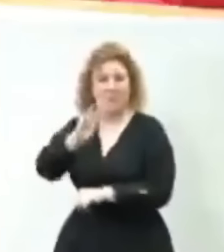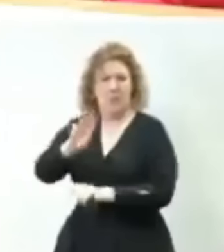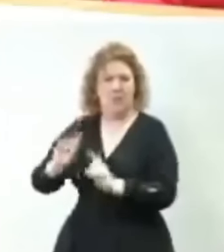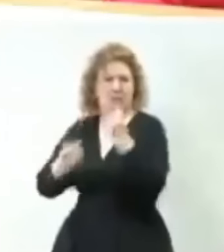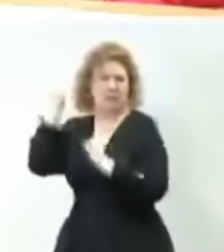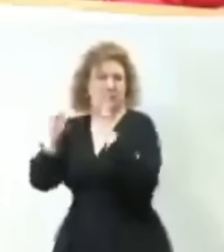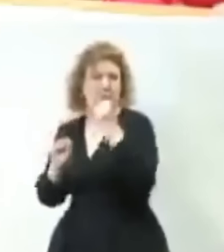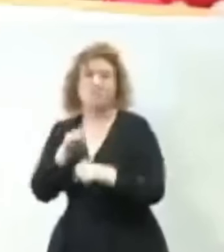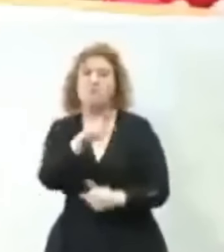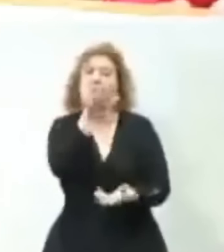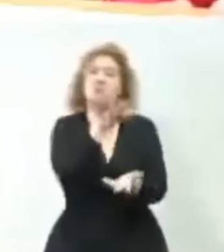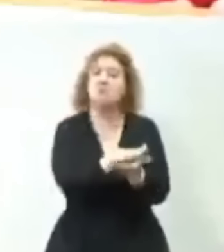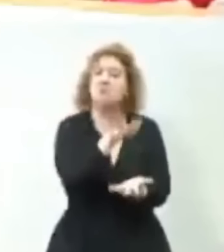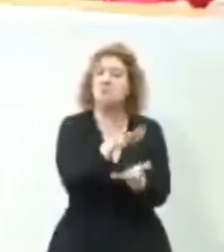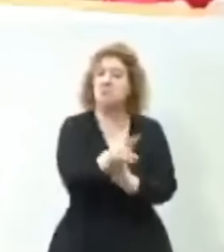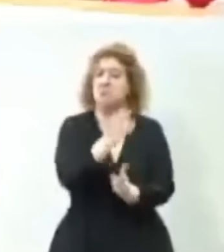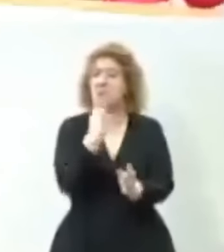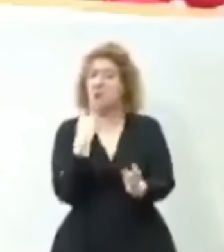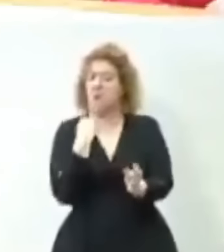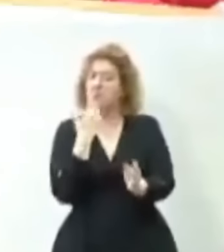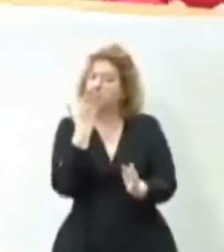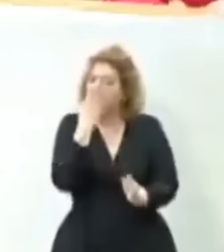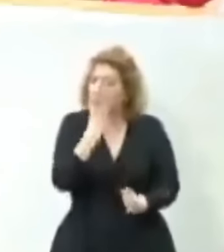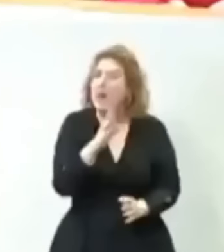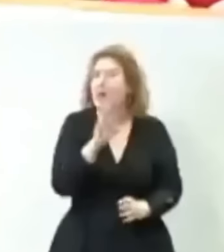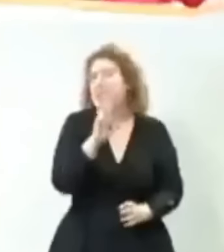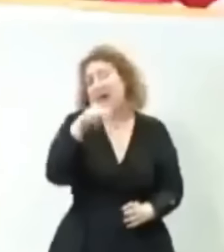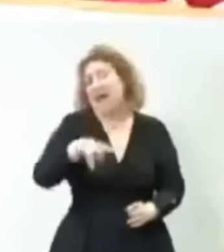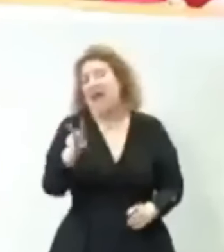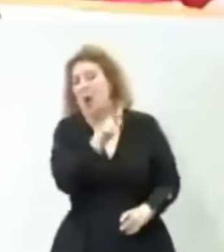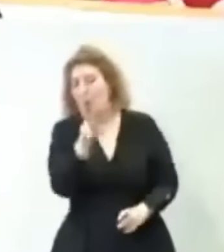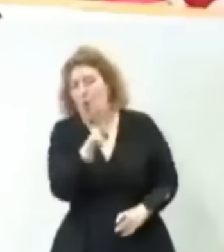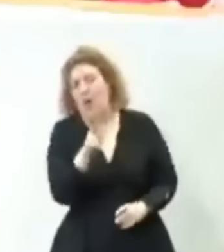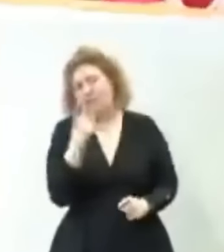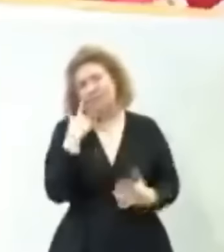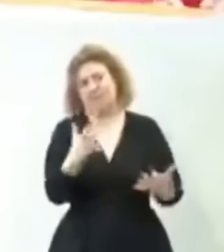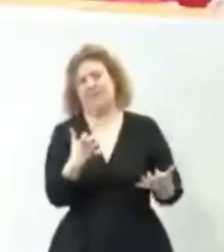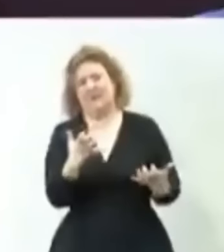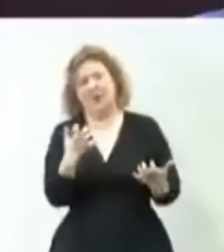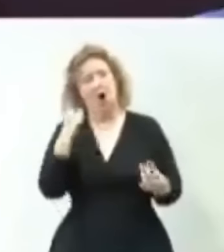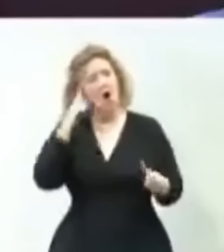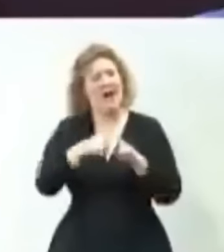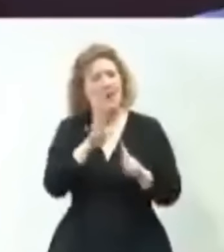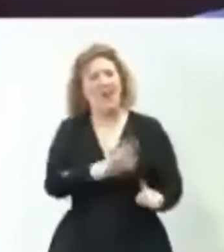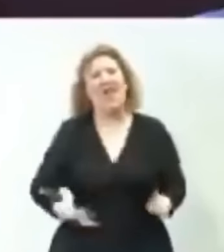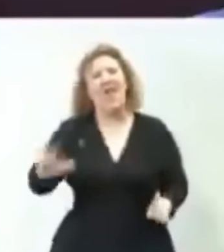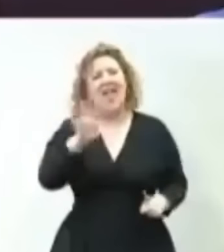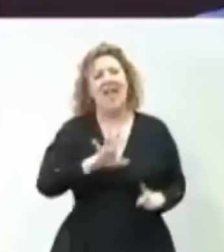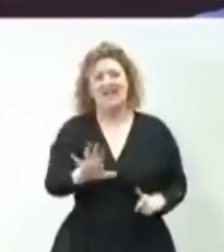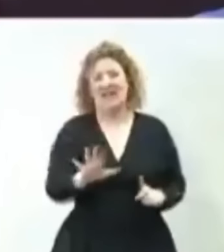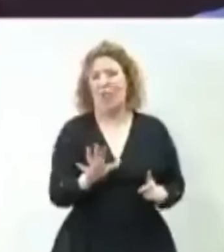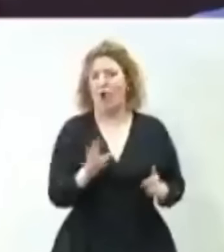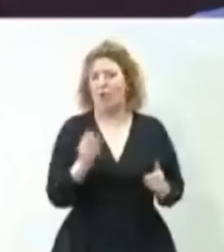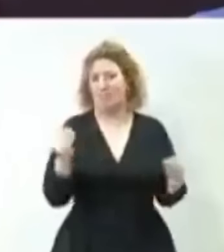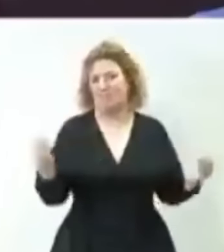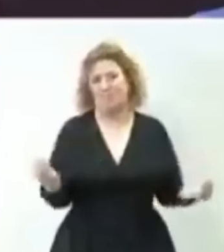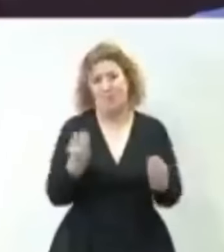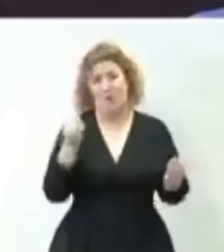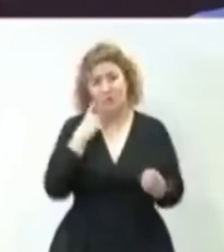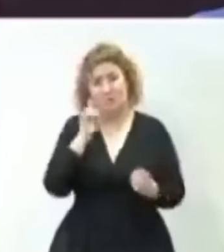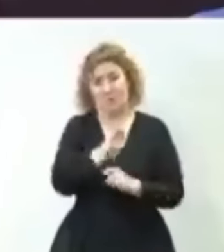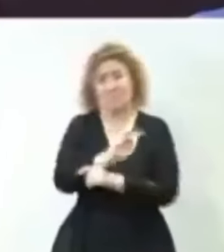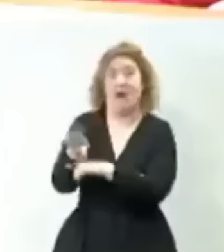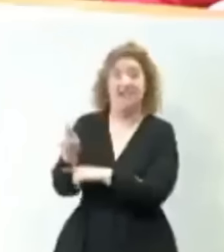me lleva a concluir que el Partido Nacionalista Vasco tiene más sentido que Estado del Partido Popular. Pero debo de decirle sobre el